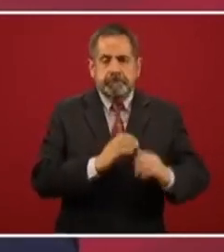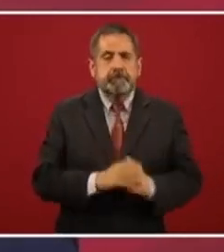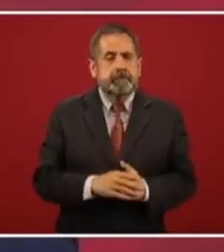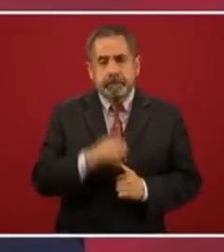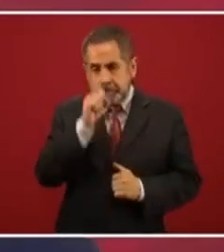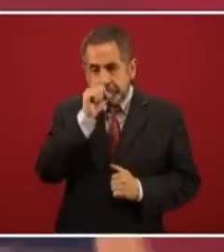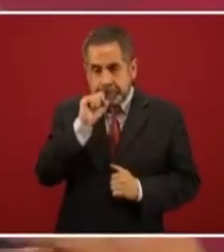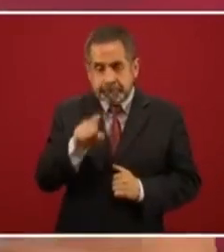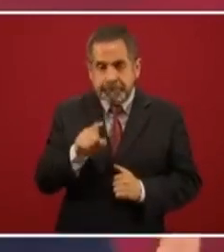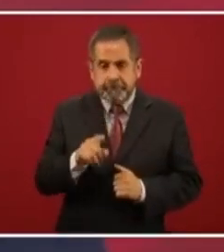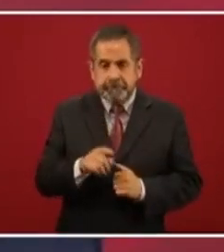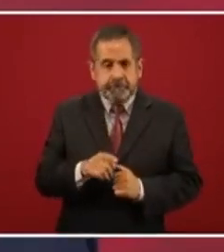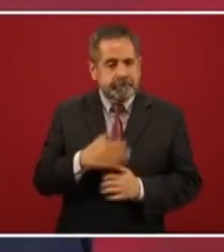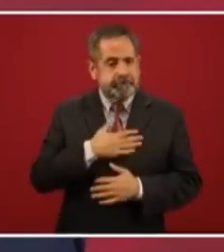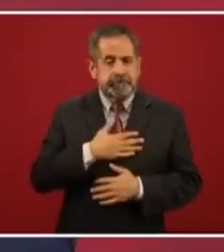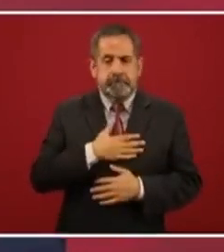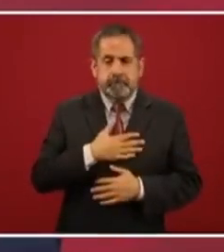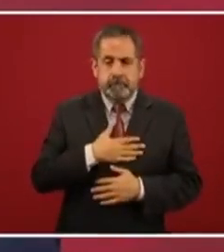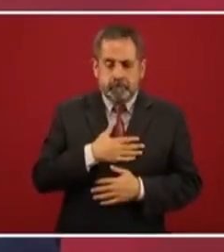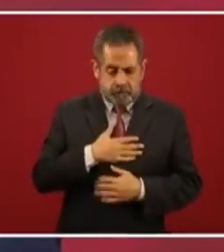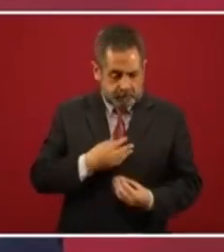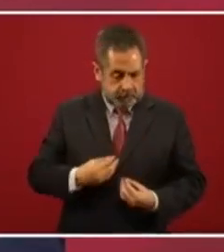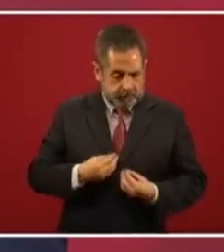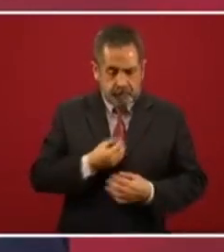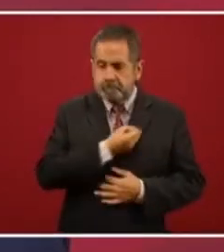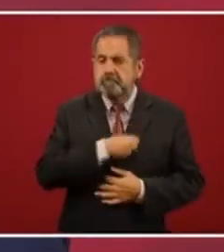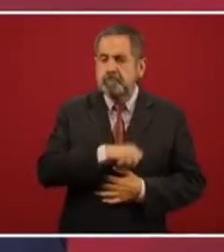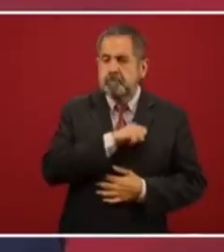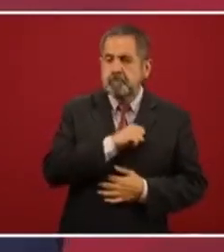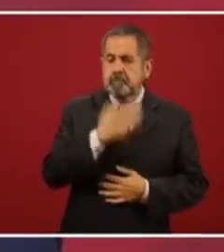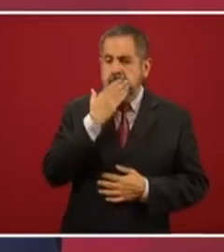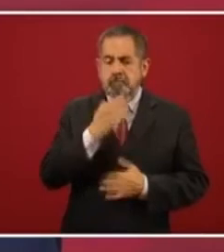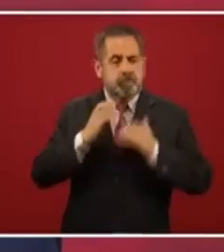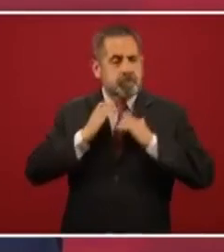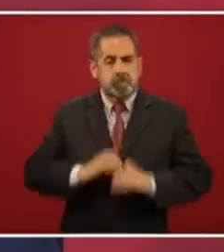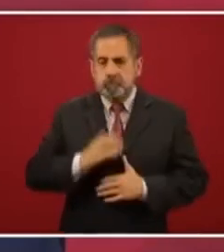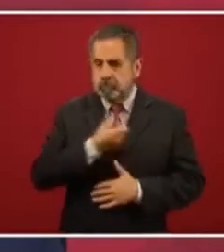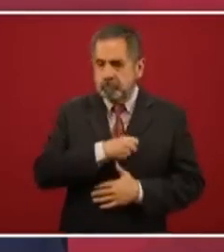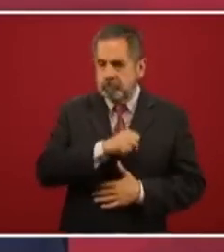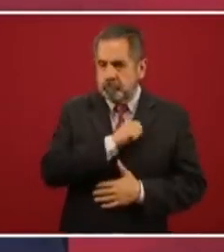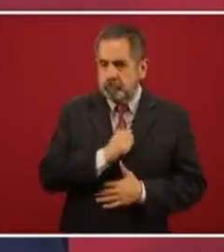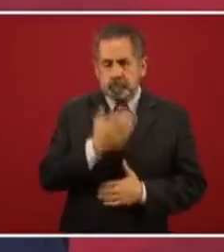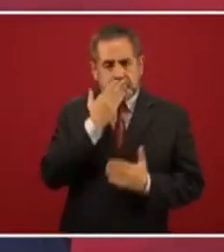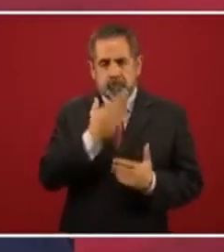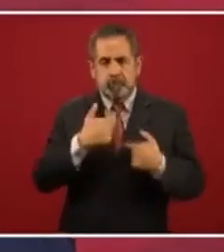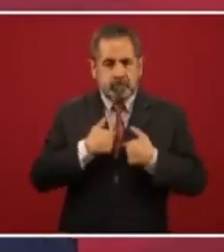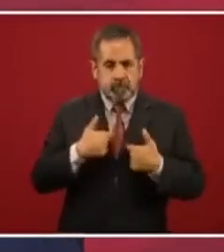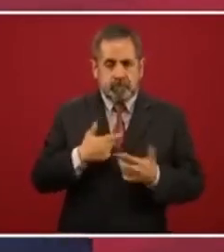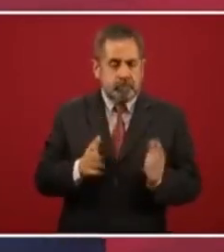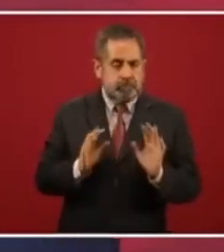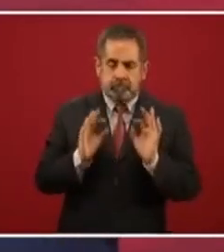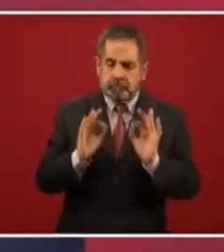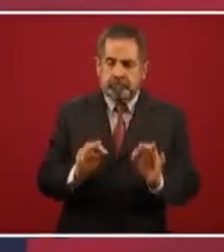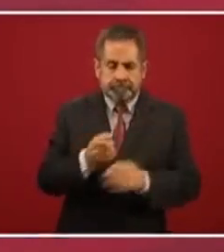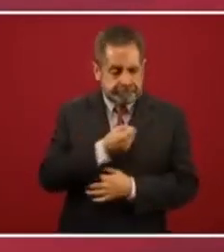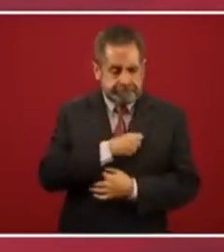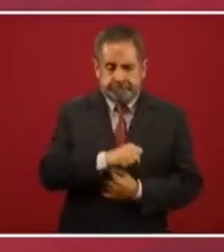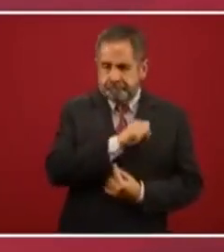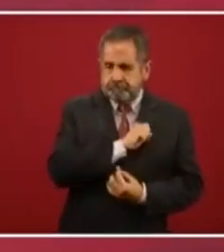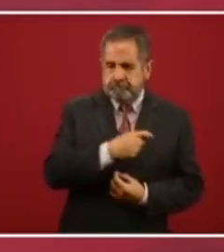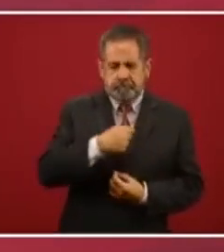y me mantengo muy bien físicamente, en salud y sobre